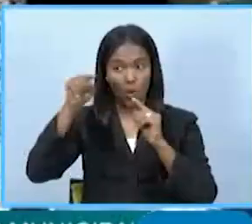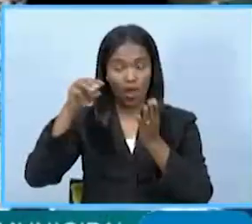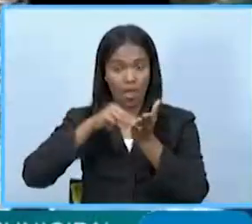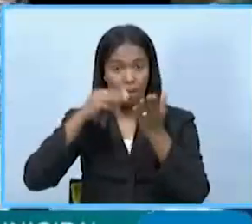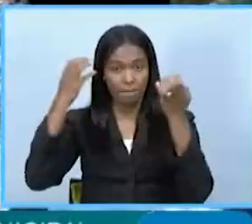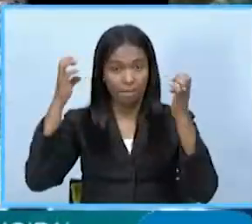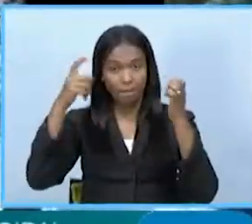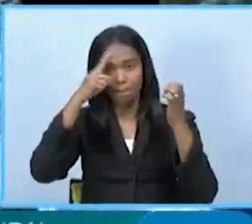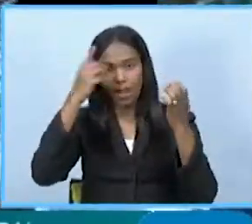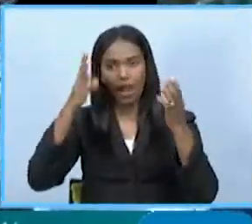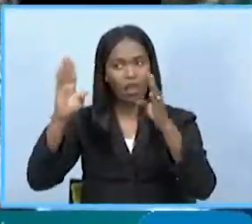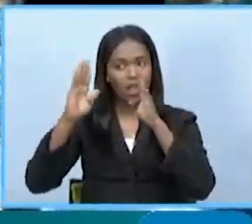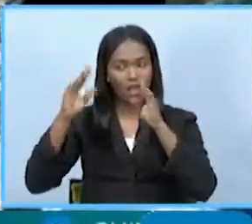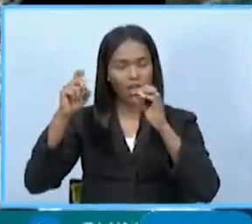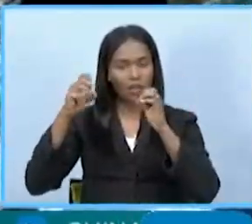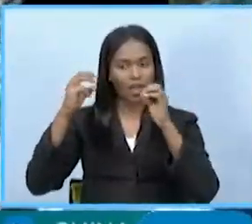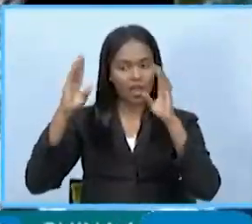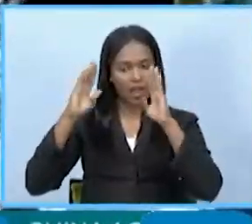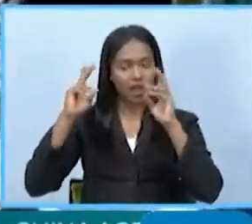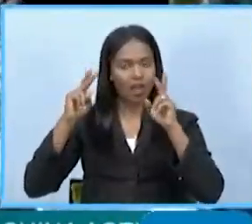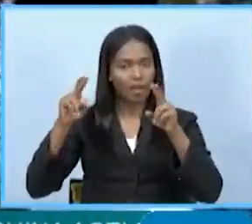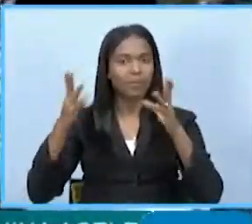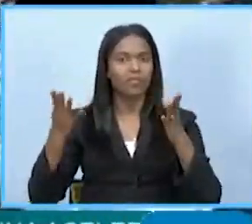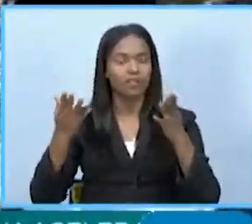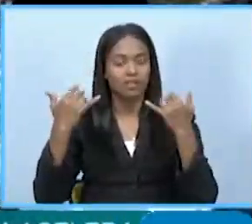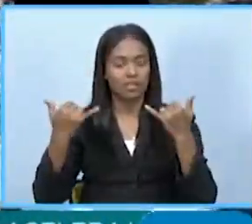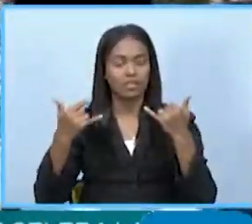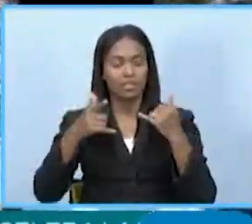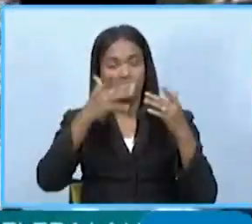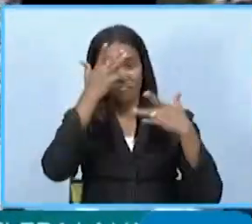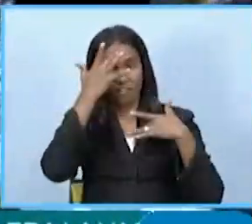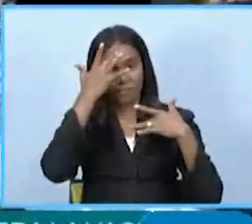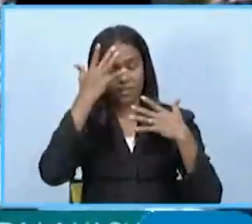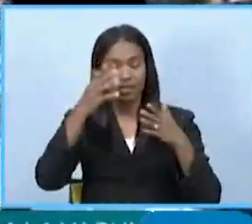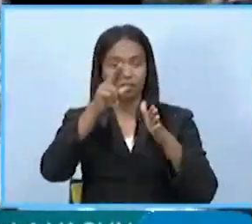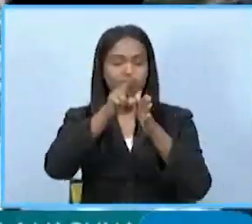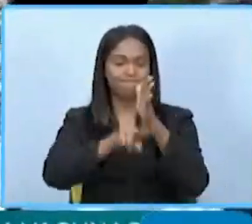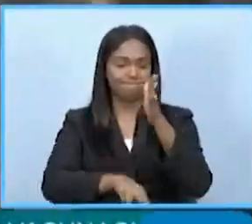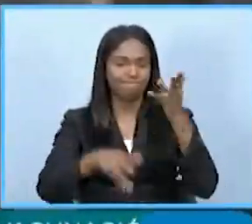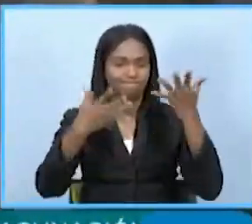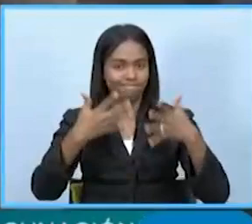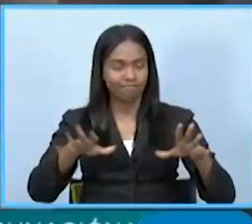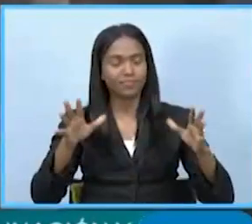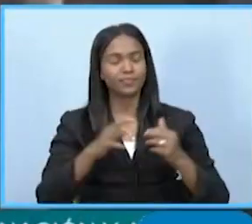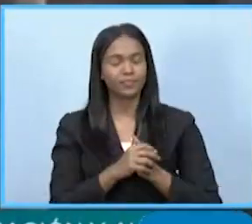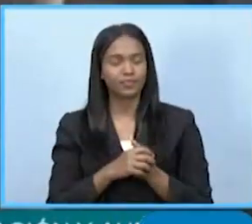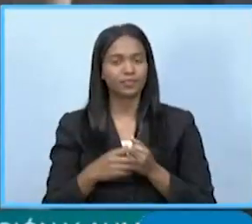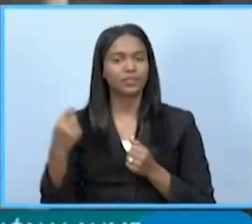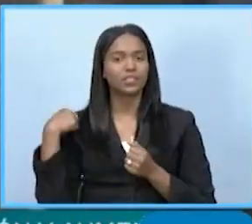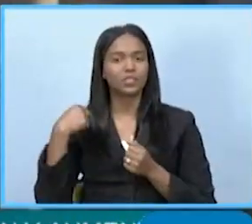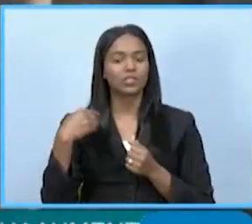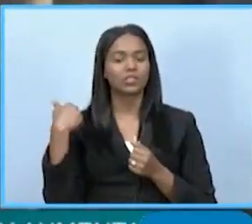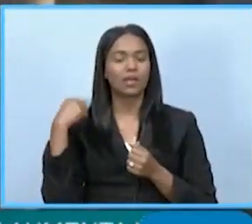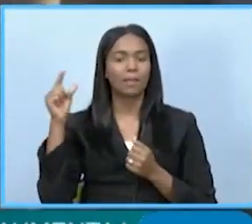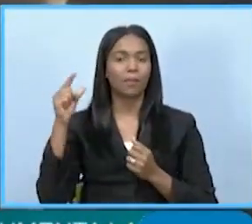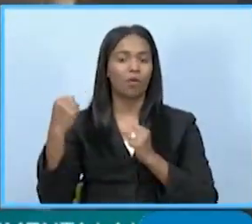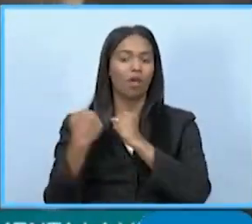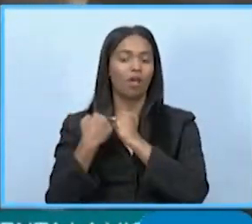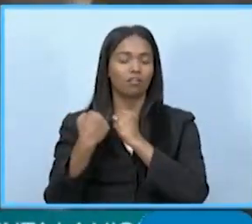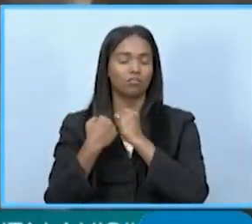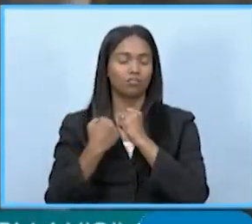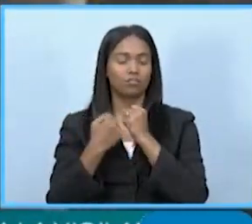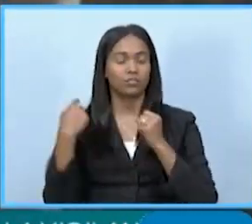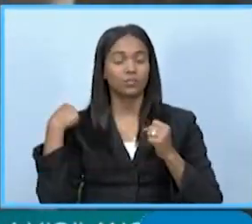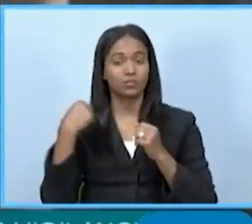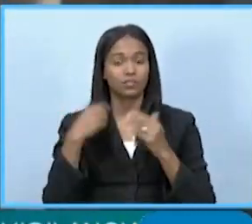emergencia es para atenderlo rápidamente. Ya este enfermo se enterró, señor presidente. Estamos recibiendo poca ayuda.